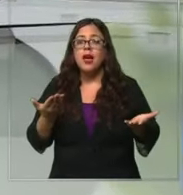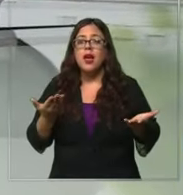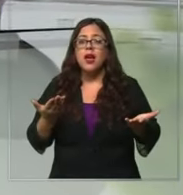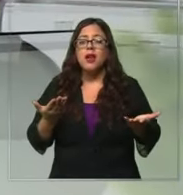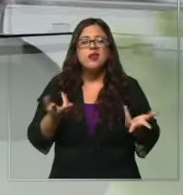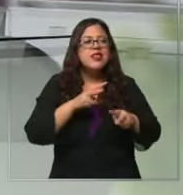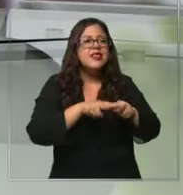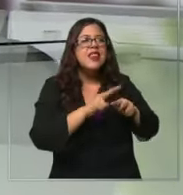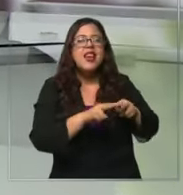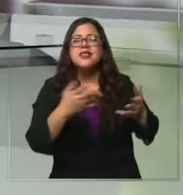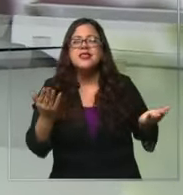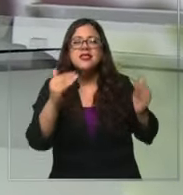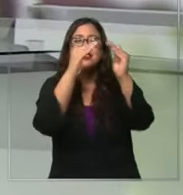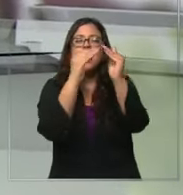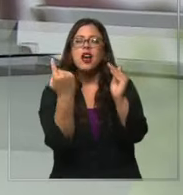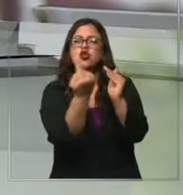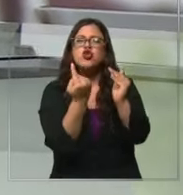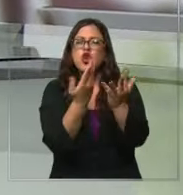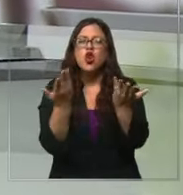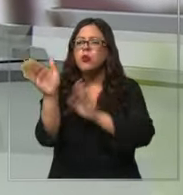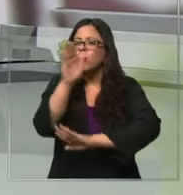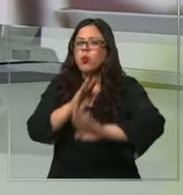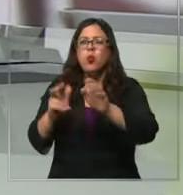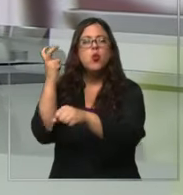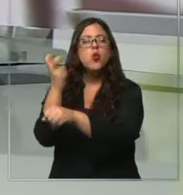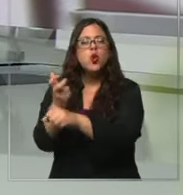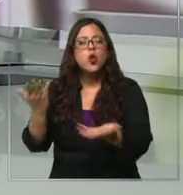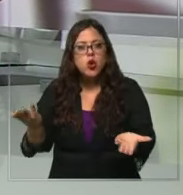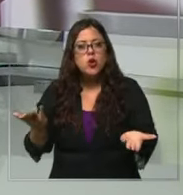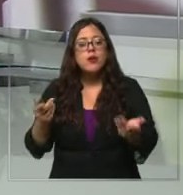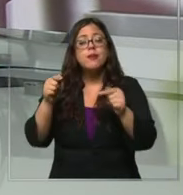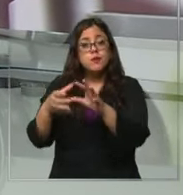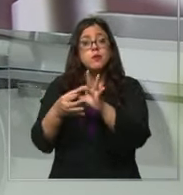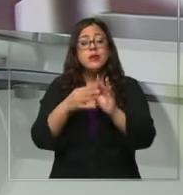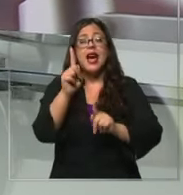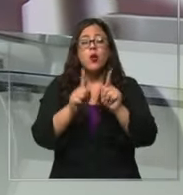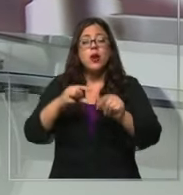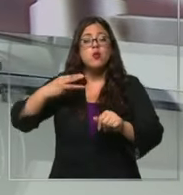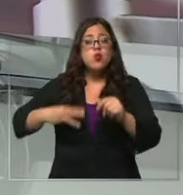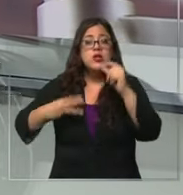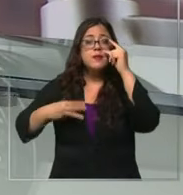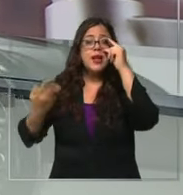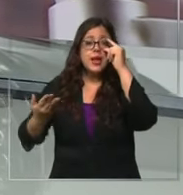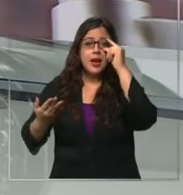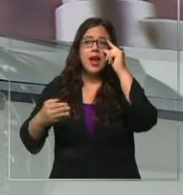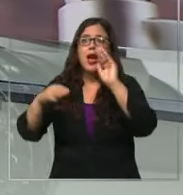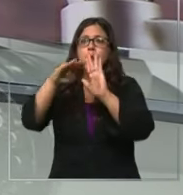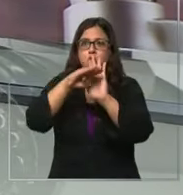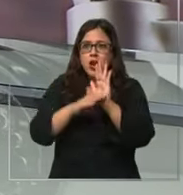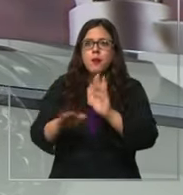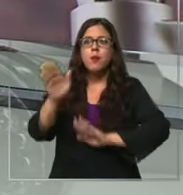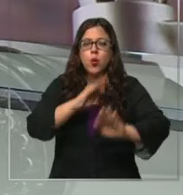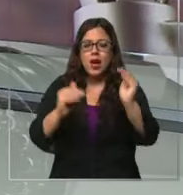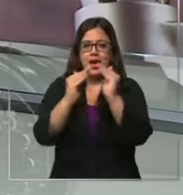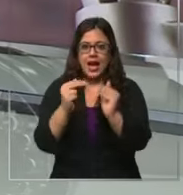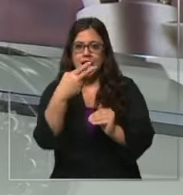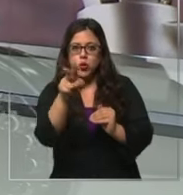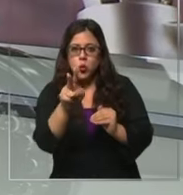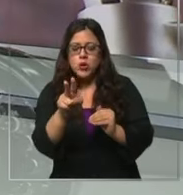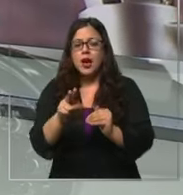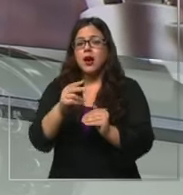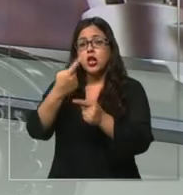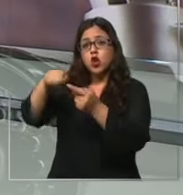qué hacer si deja la casa sola, cómo protegerla de los robos. Para ello, algunos municipios tienen programas para cuidar su vivienda y en